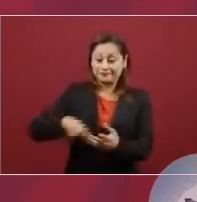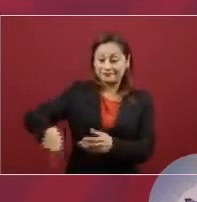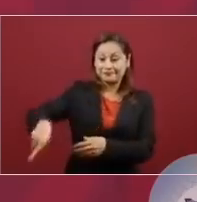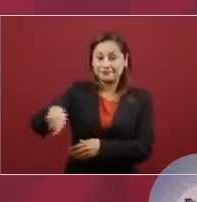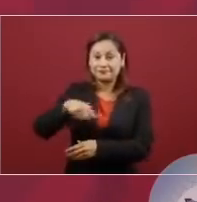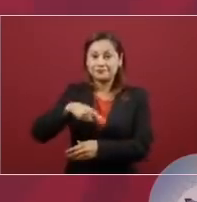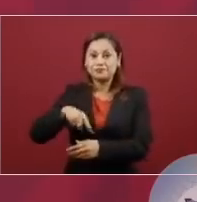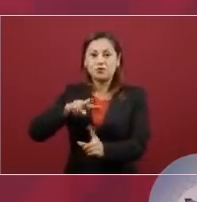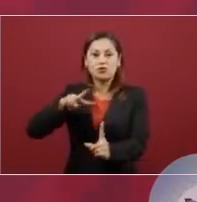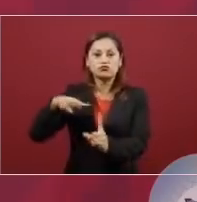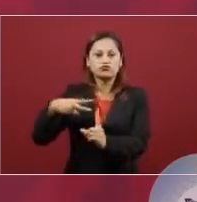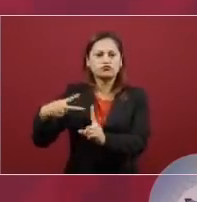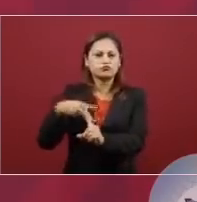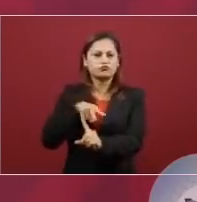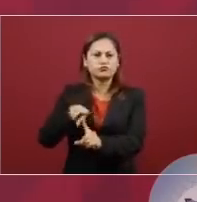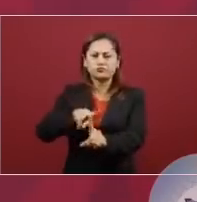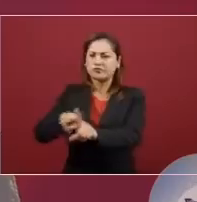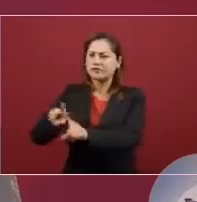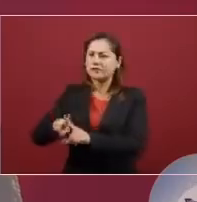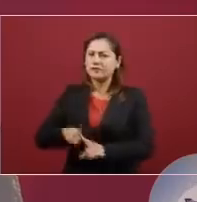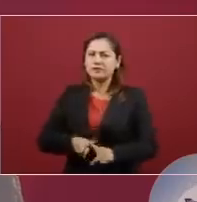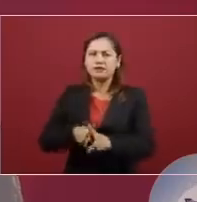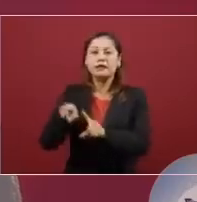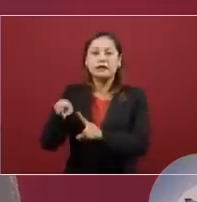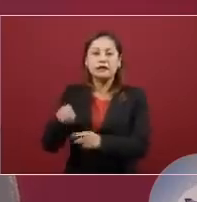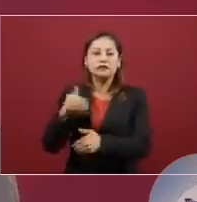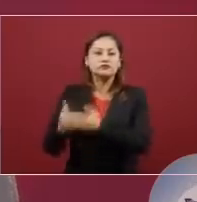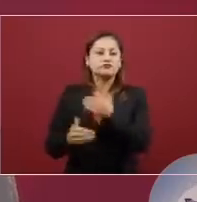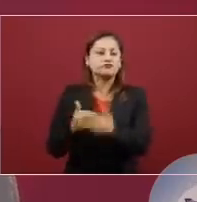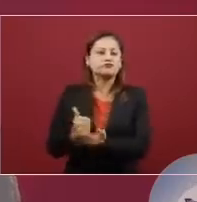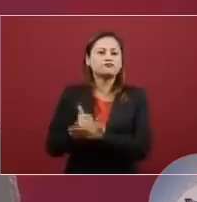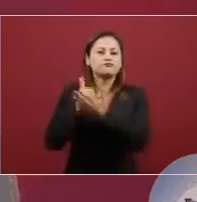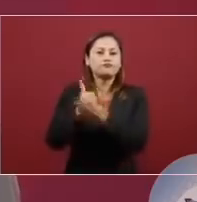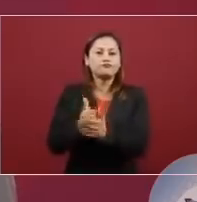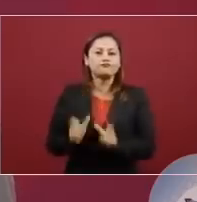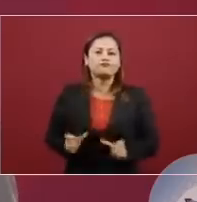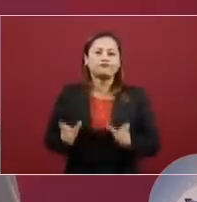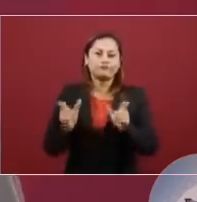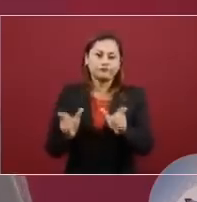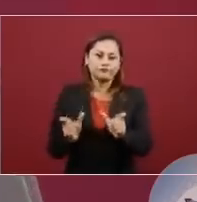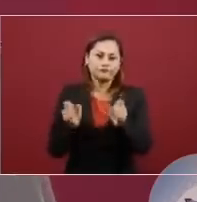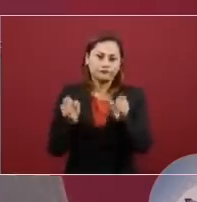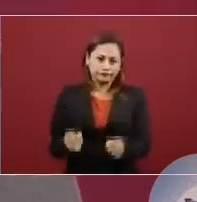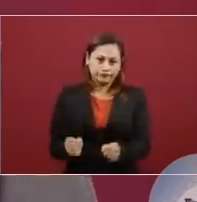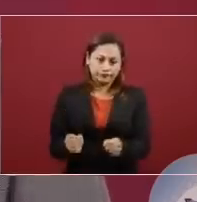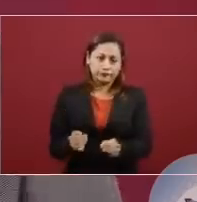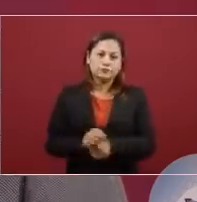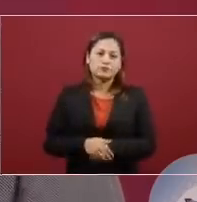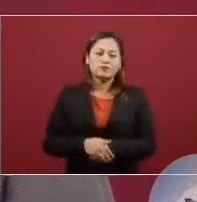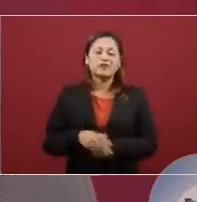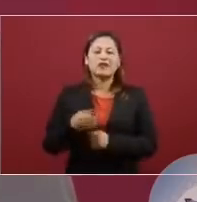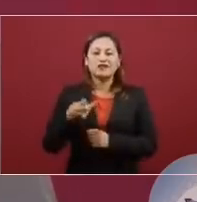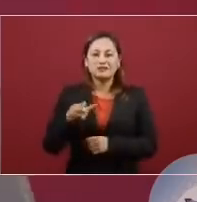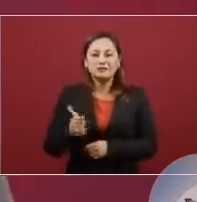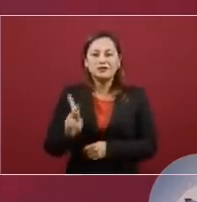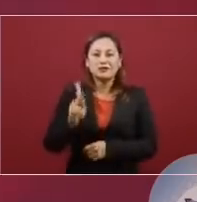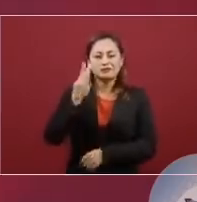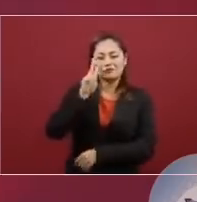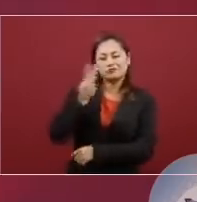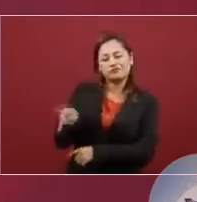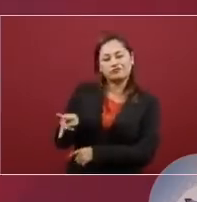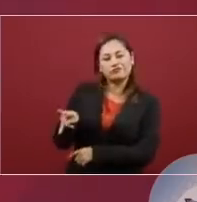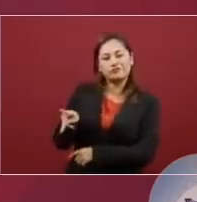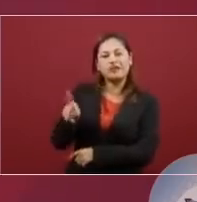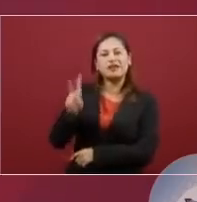óptica distinta y que debe garantizarnos la seguridad. Sin embargo, pues estamos viendo que esta composición no es suficiente.